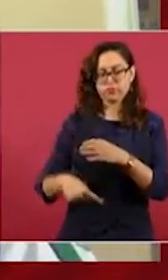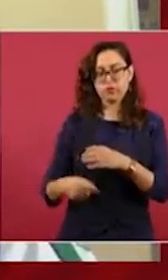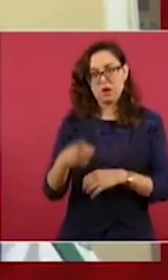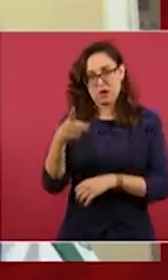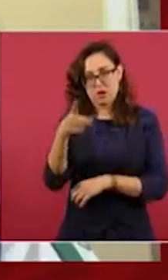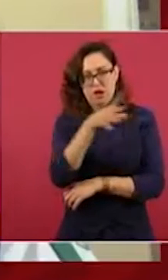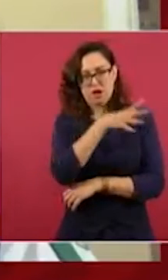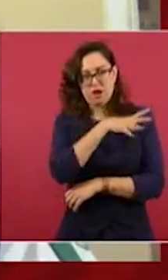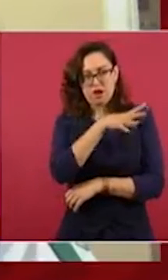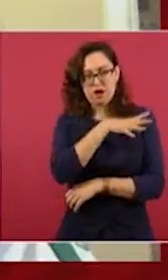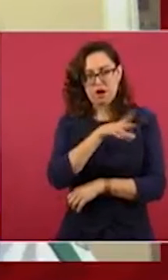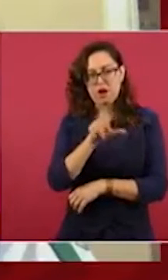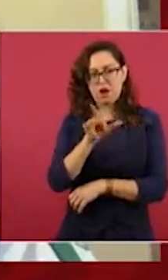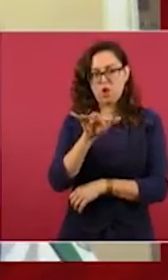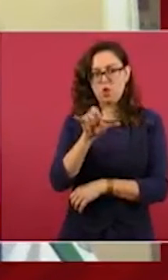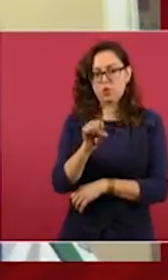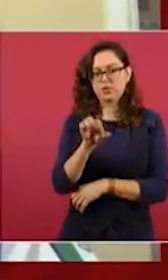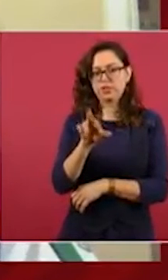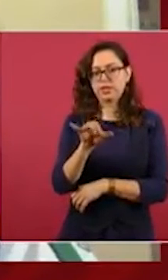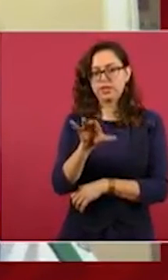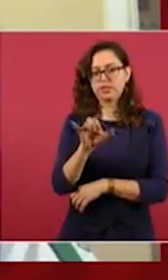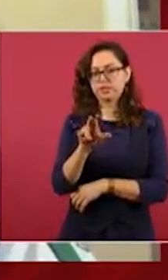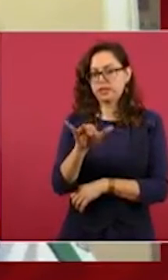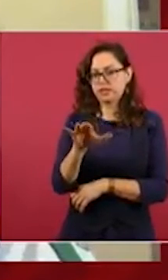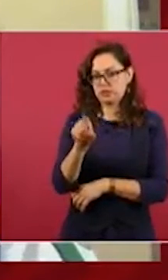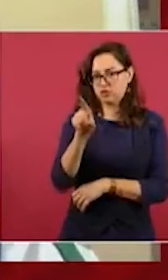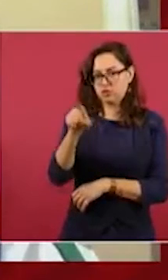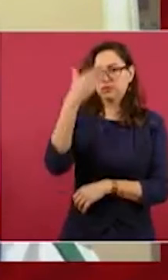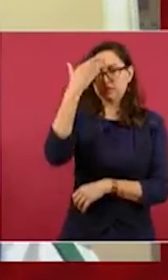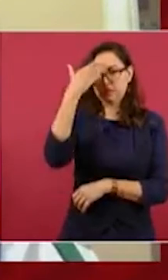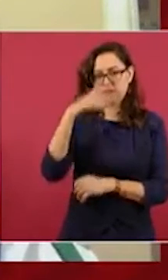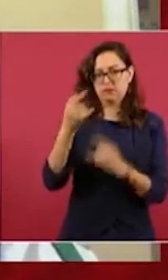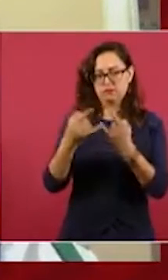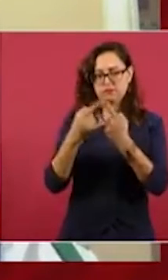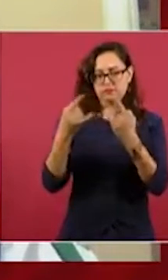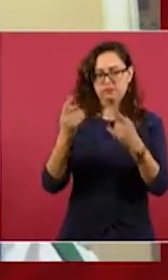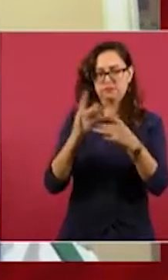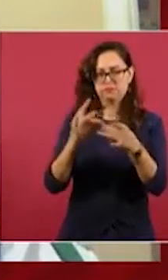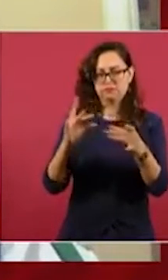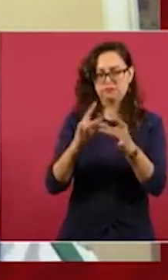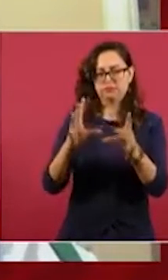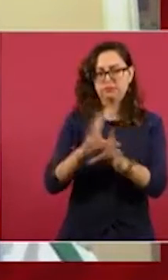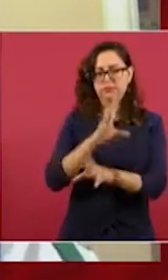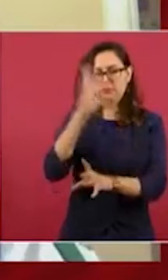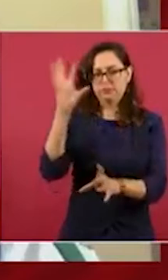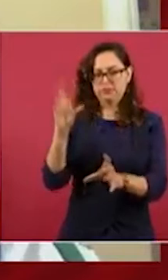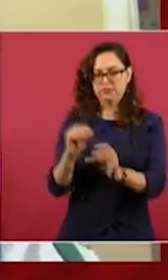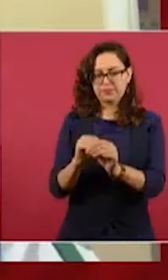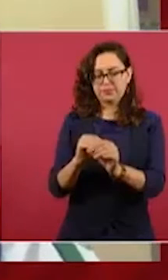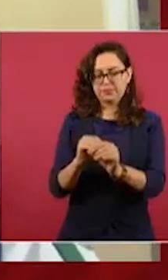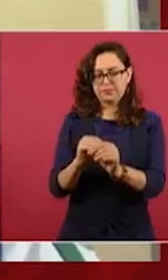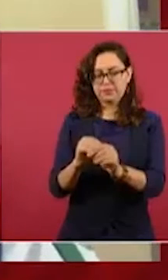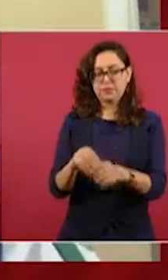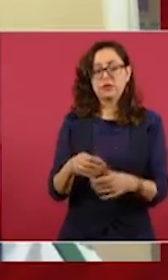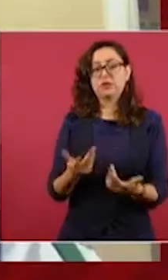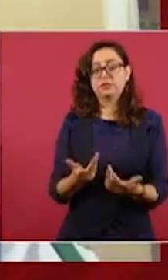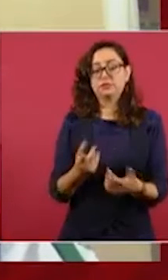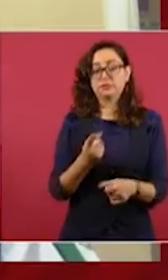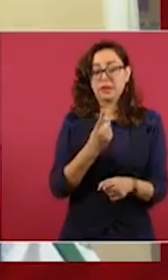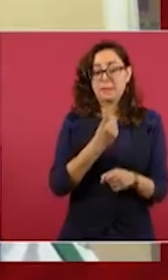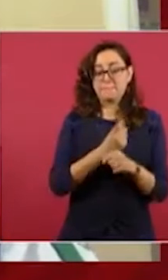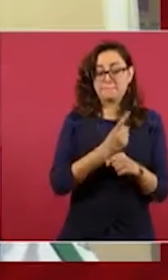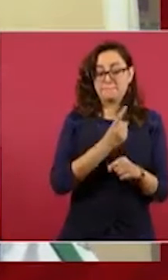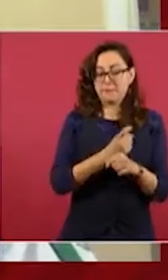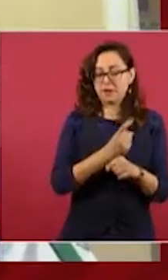todos los detalles y nos lo va a compartir. La estrategia inicial fue abatir